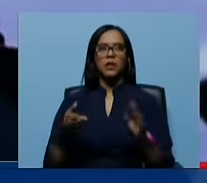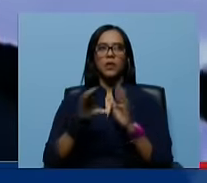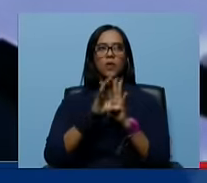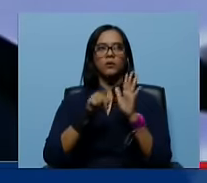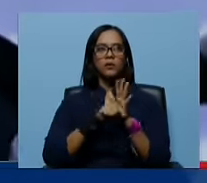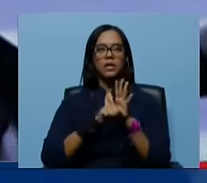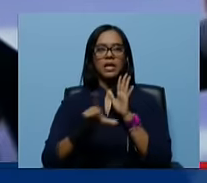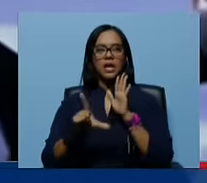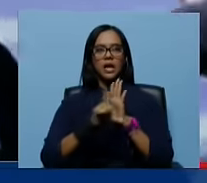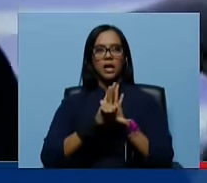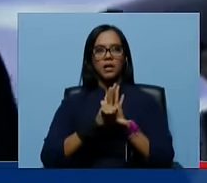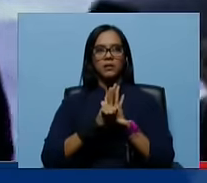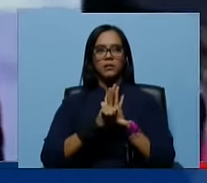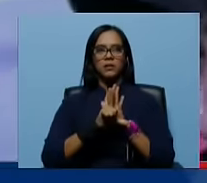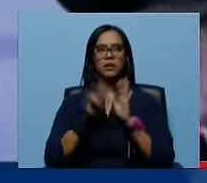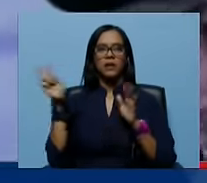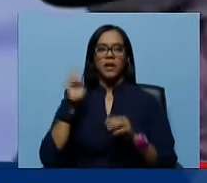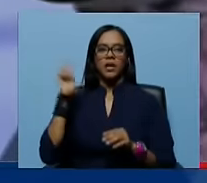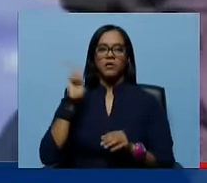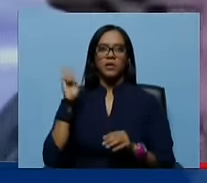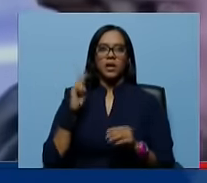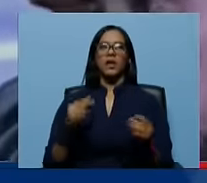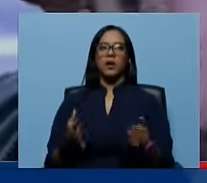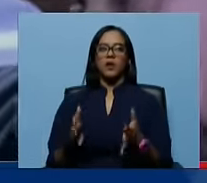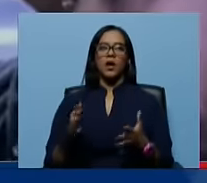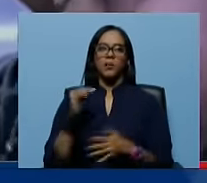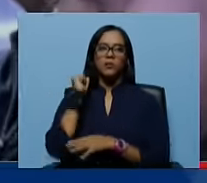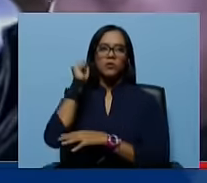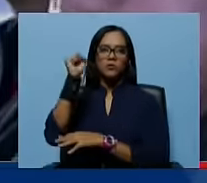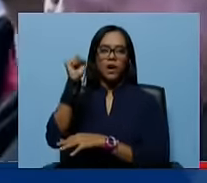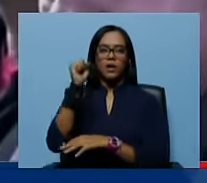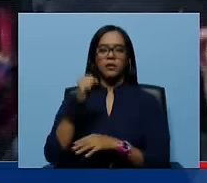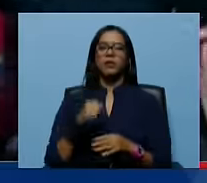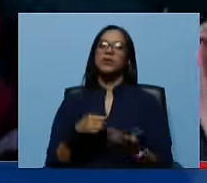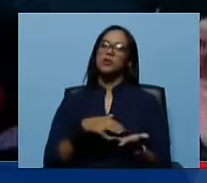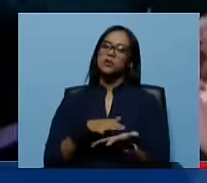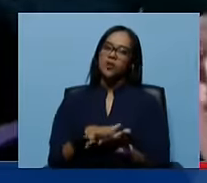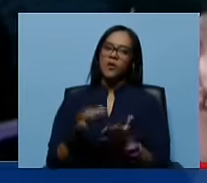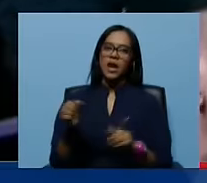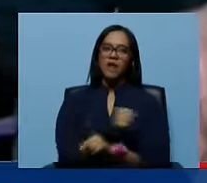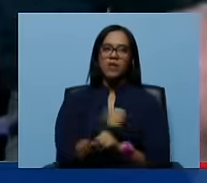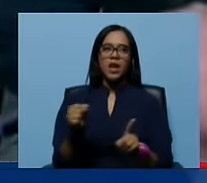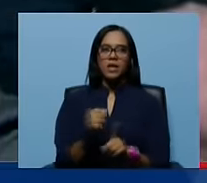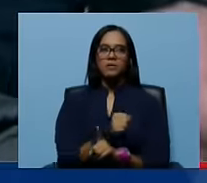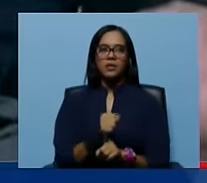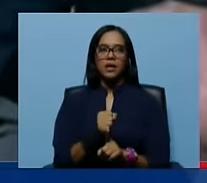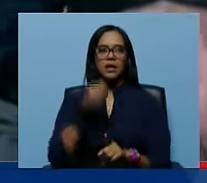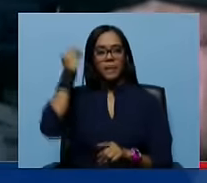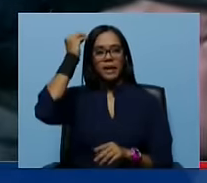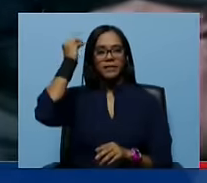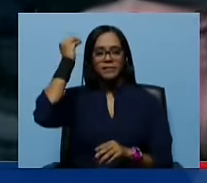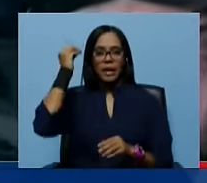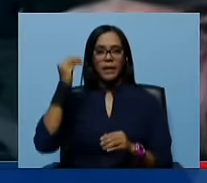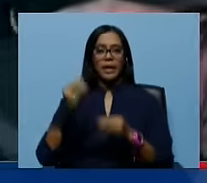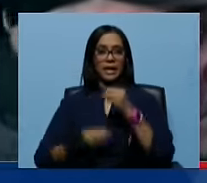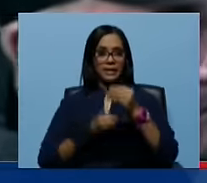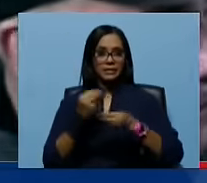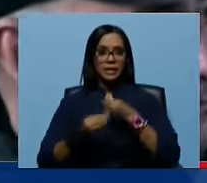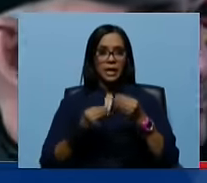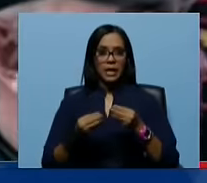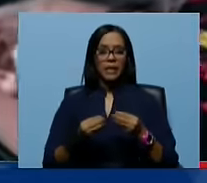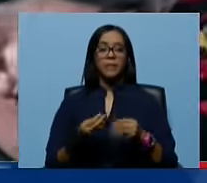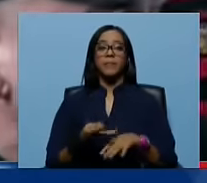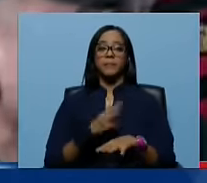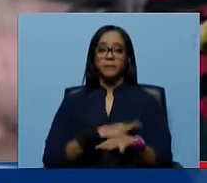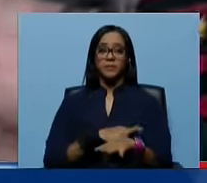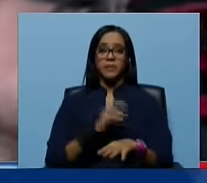constitucional y legal de Venezuela. Logramos triunfar sobre la violencia que pensaban escalar para, en su